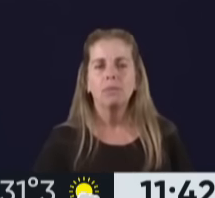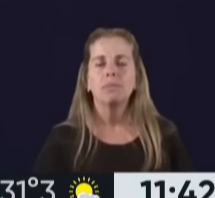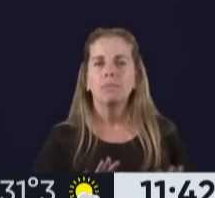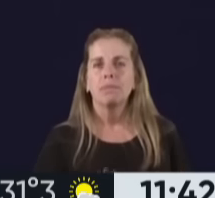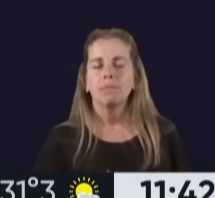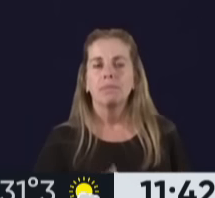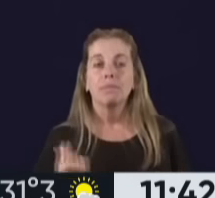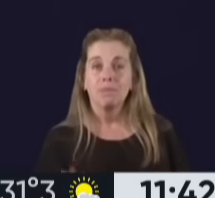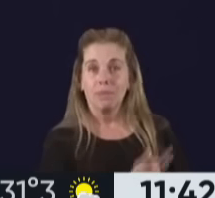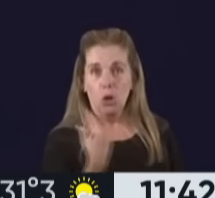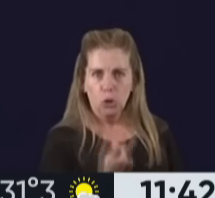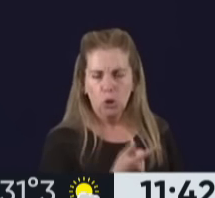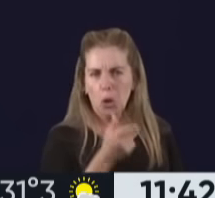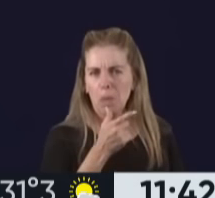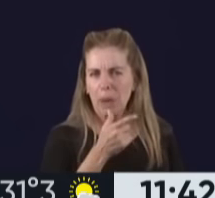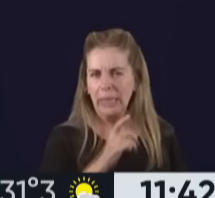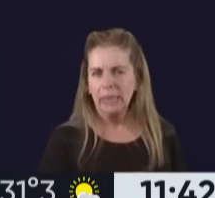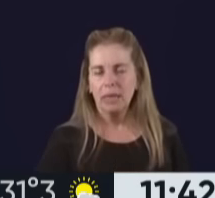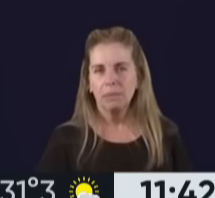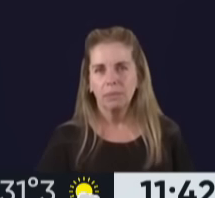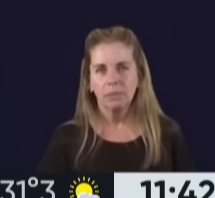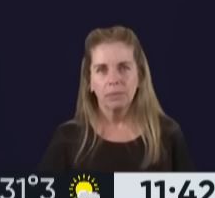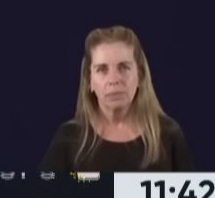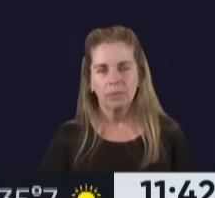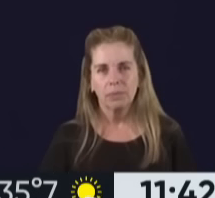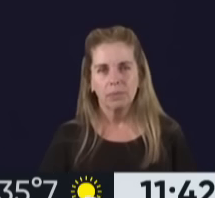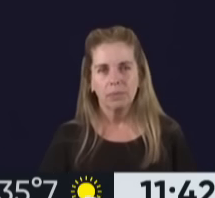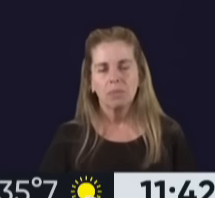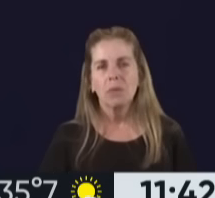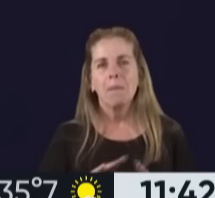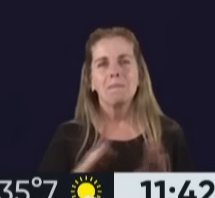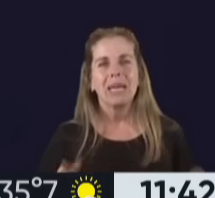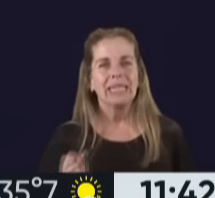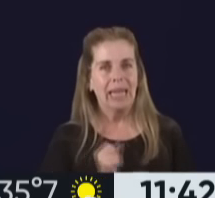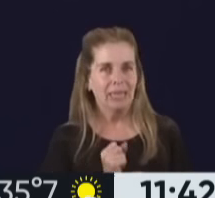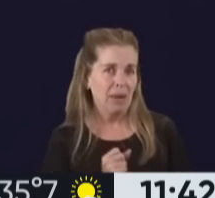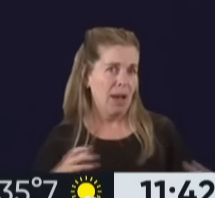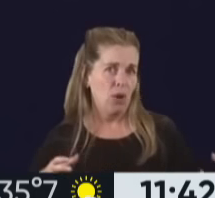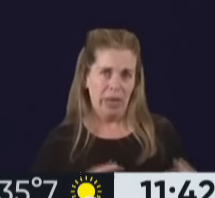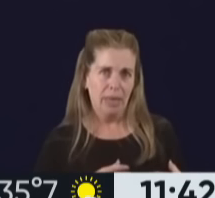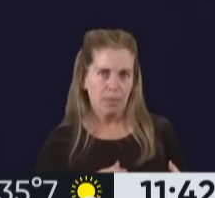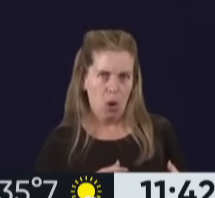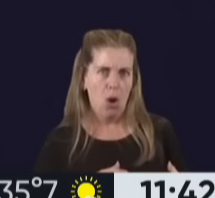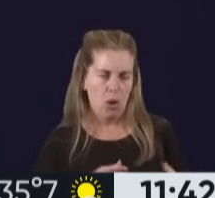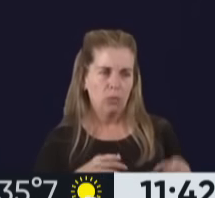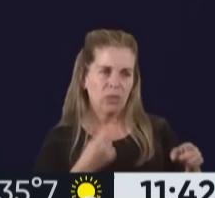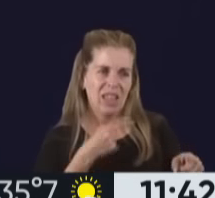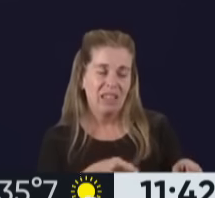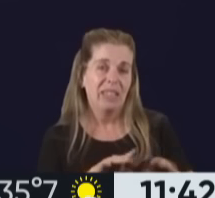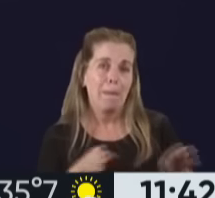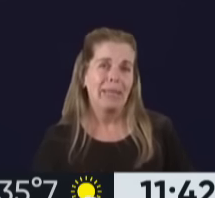Nosotros, creo que la mesa de trabajo ha sido un éxito, lo que ustedes llaman la mesa